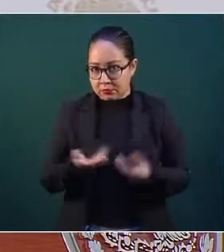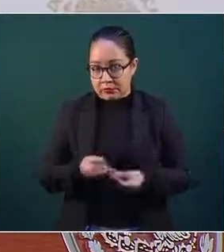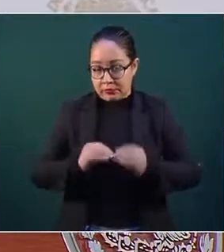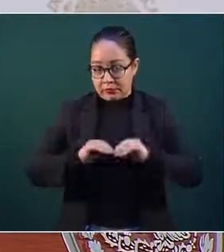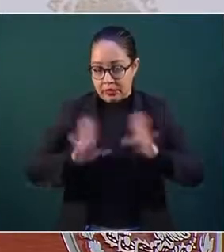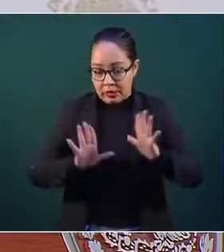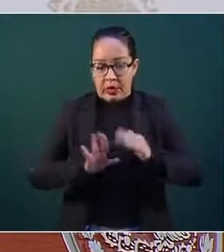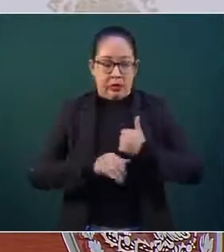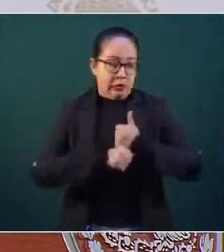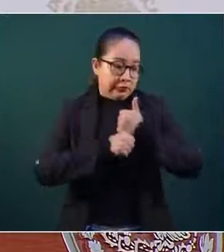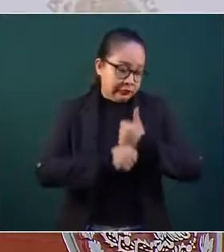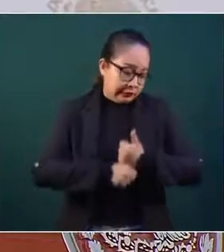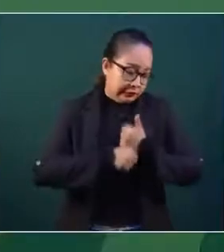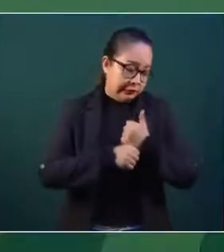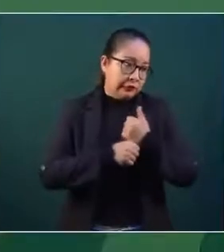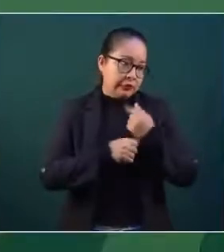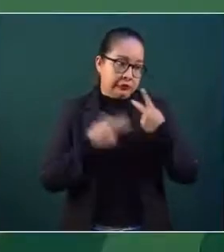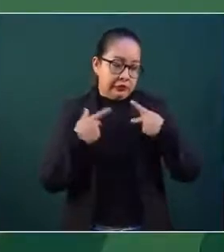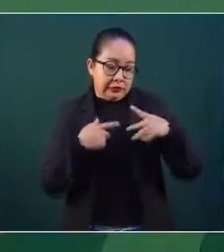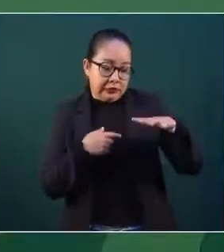mucho dolor, tristeza.